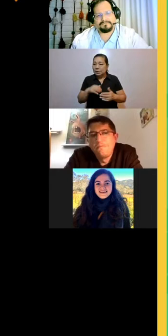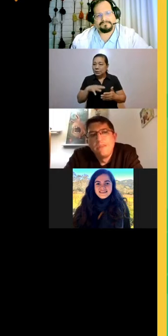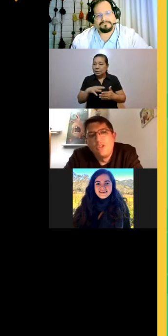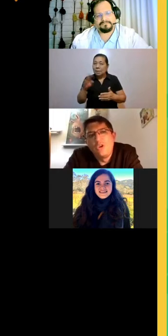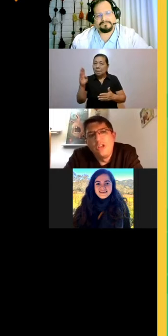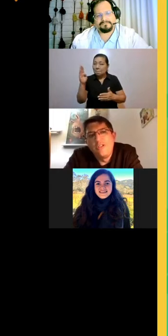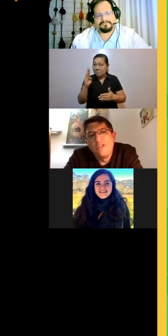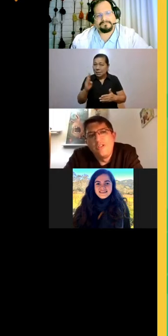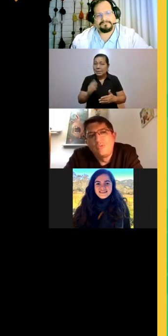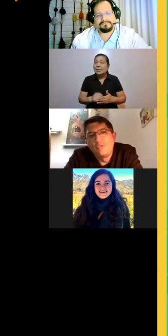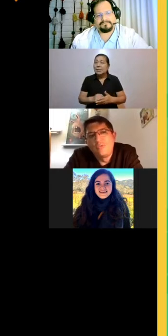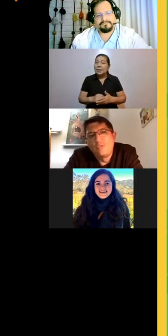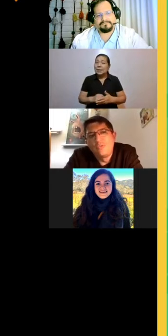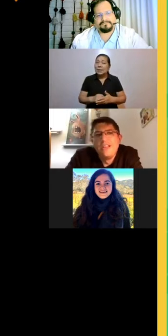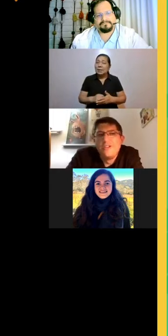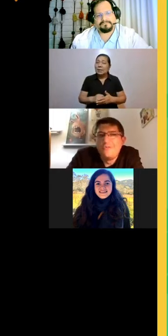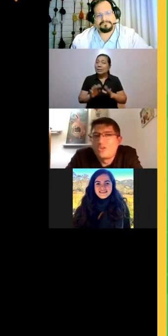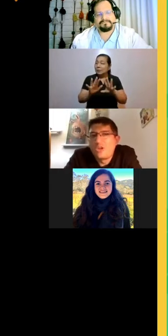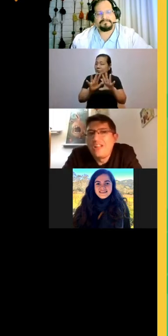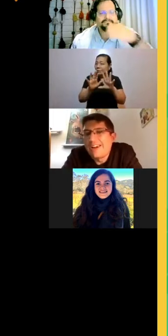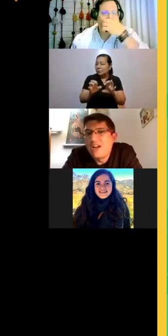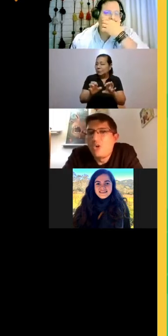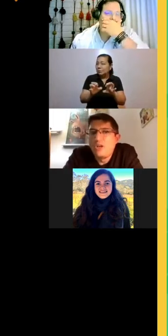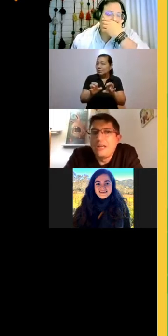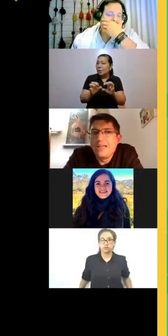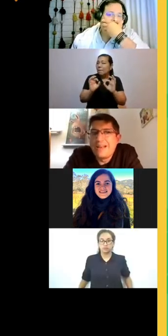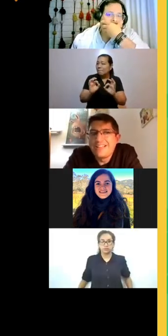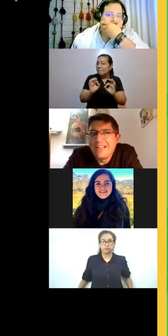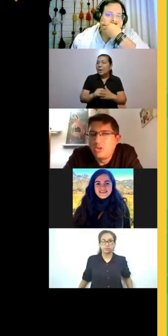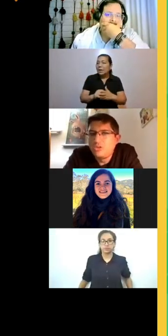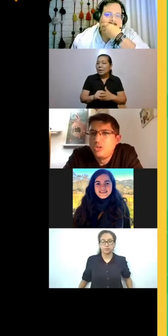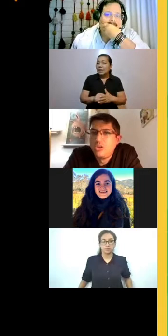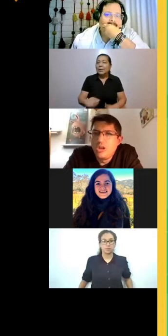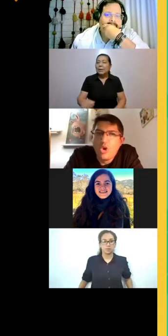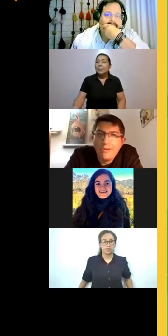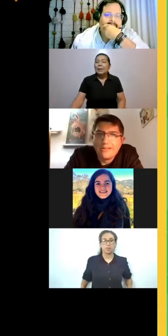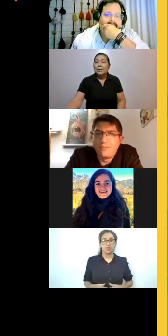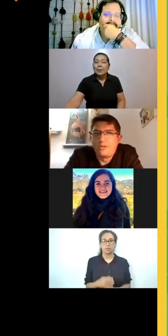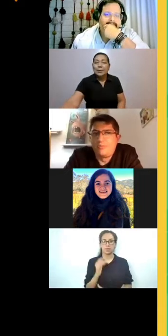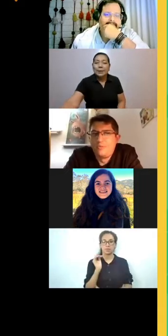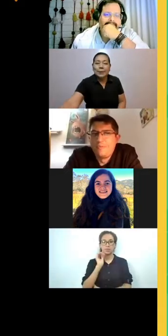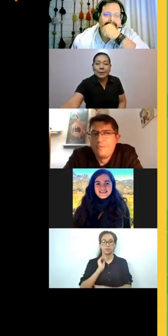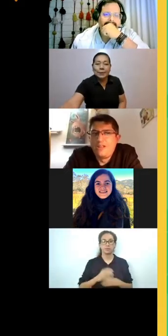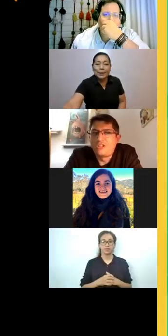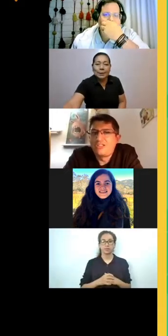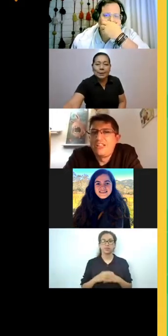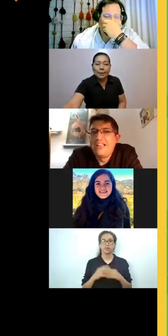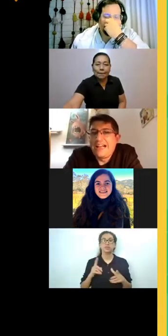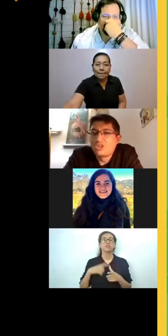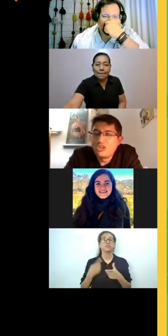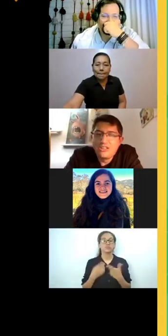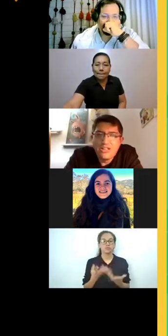brasilero, ¿no? Que evalúa factores de riesgo en brasileros jóvenes, por ejemplo.